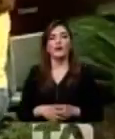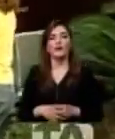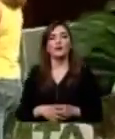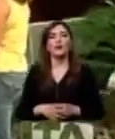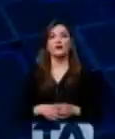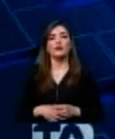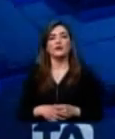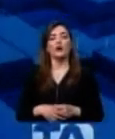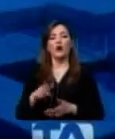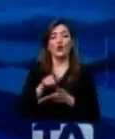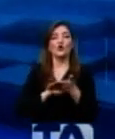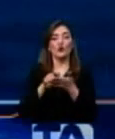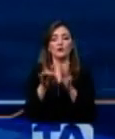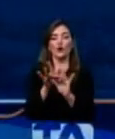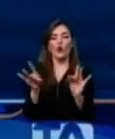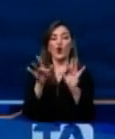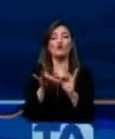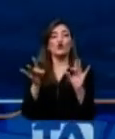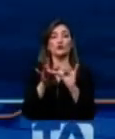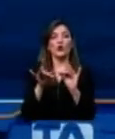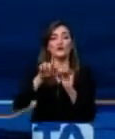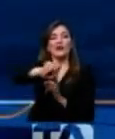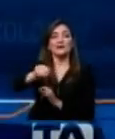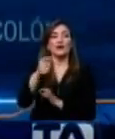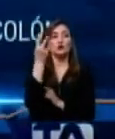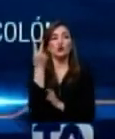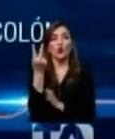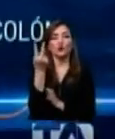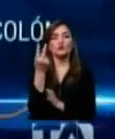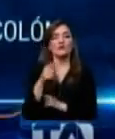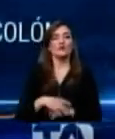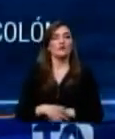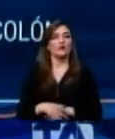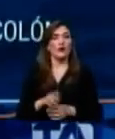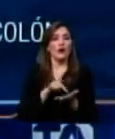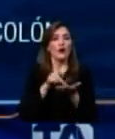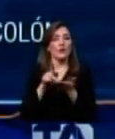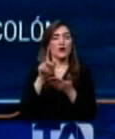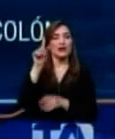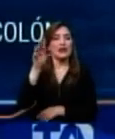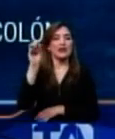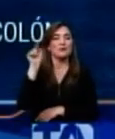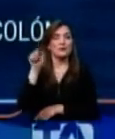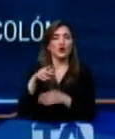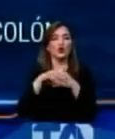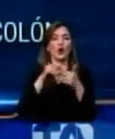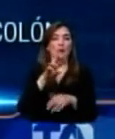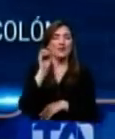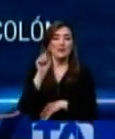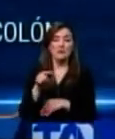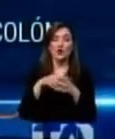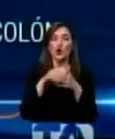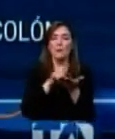pero de estos contratos fue para redactar un contrato con gama tv los honorarios del abogado eran de 100 mil dólares 20 mil dólares